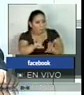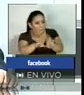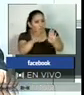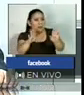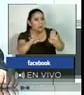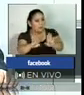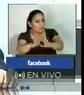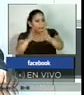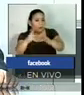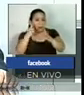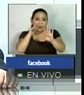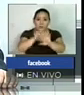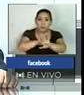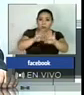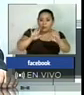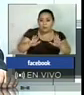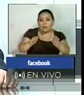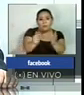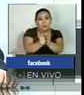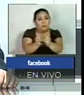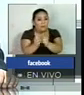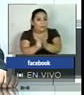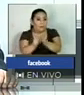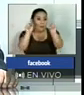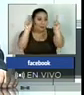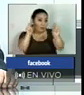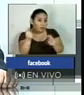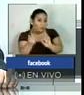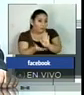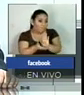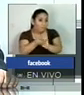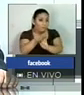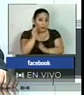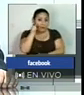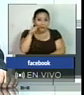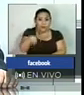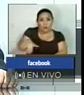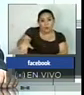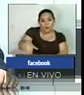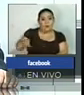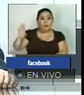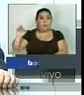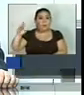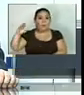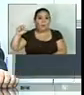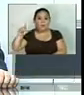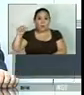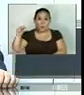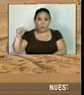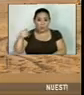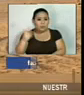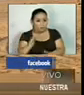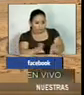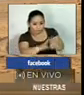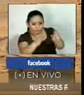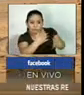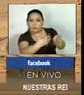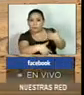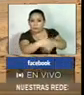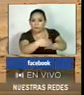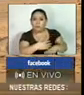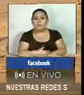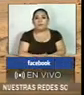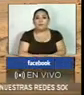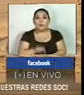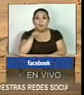en busca de salir de la crisis económica. Ahora se conoció que Barcelona ya abrió una playa. El